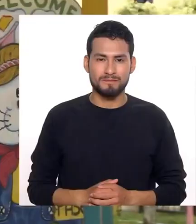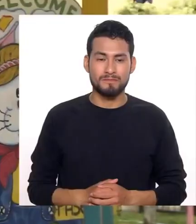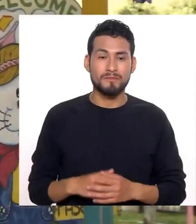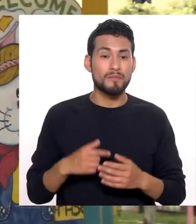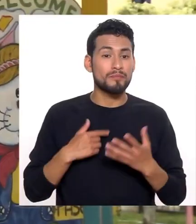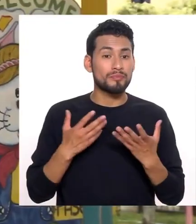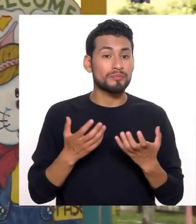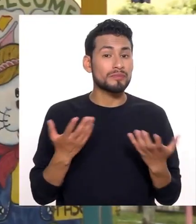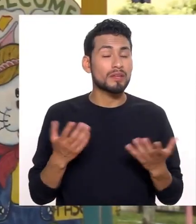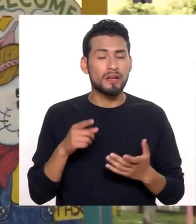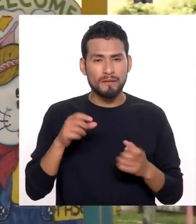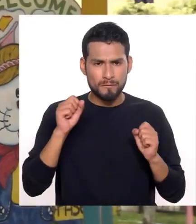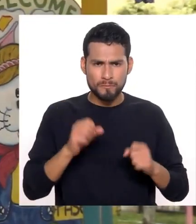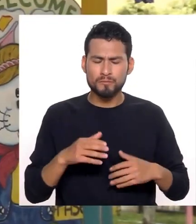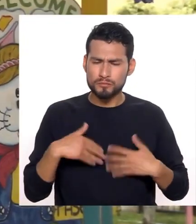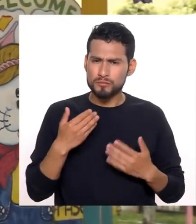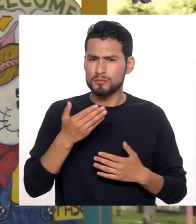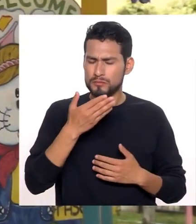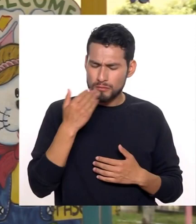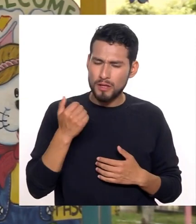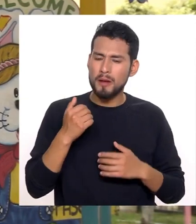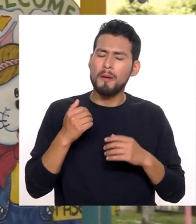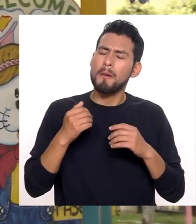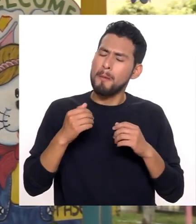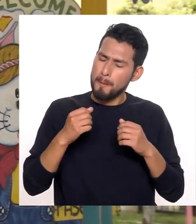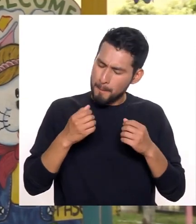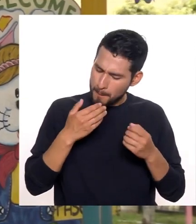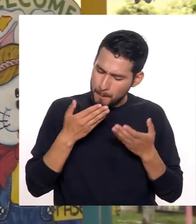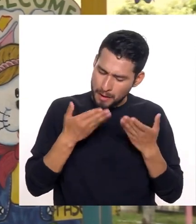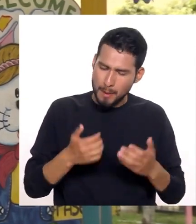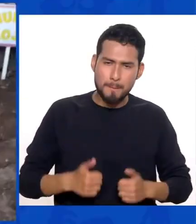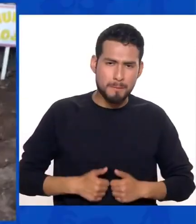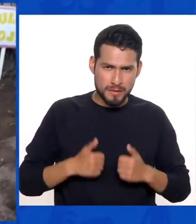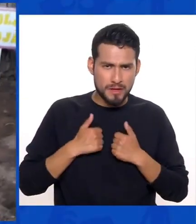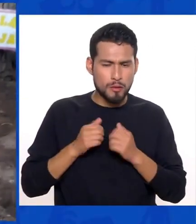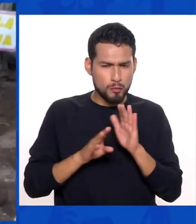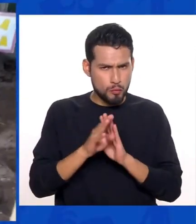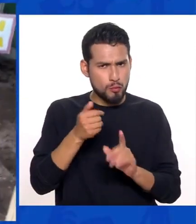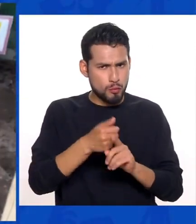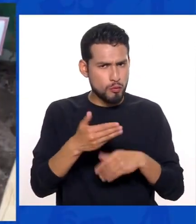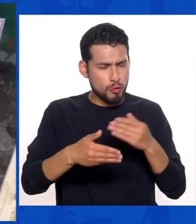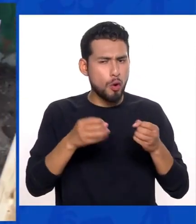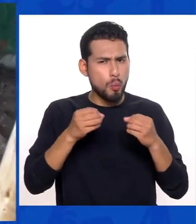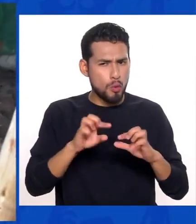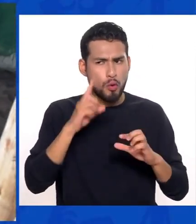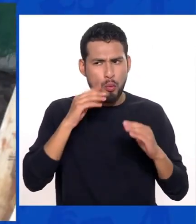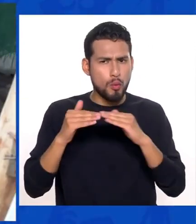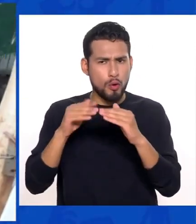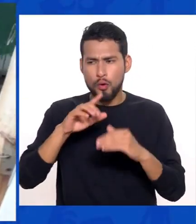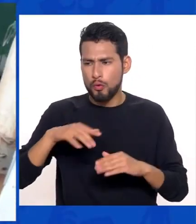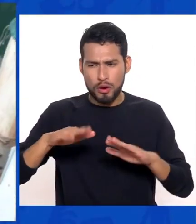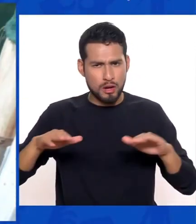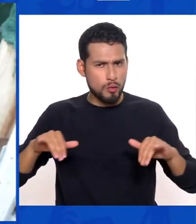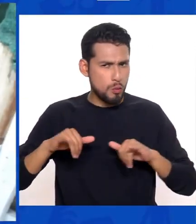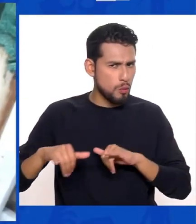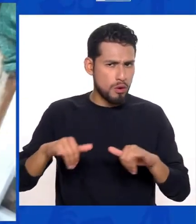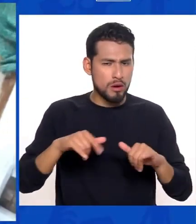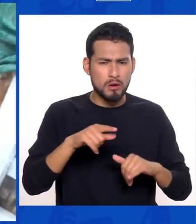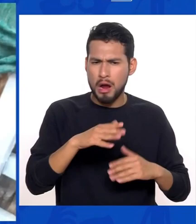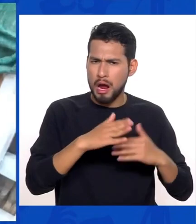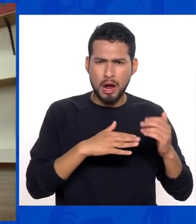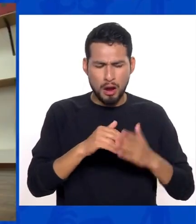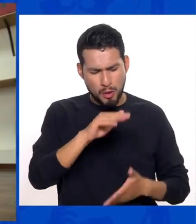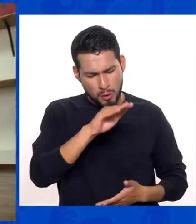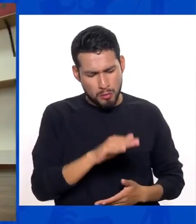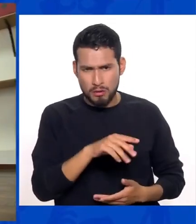Lo que esperamos, que nuestro hijo se desarrolle de la mejor manera, tenga una mejor calidad de vida y que tenga igual oportunidades que cualquier otro niño promedio, que su